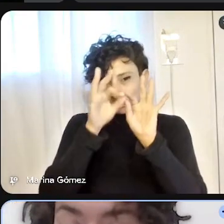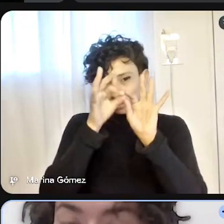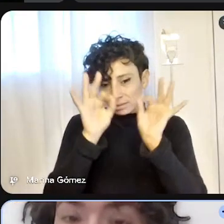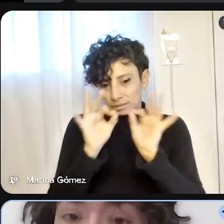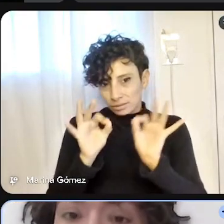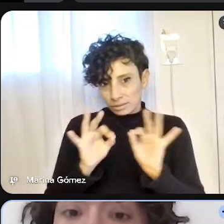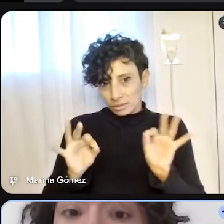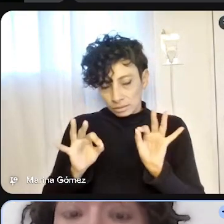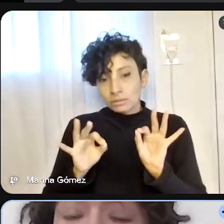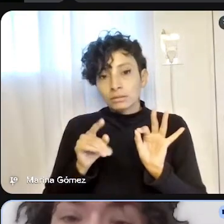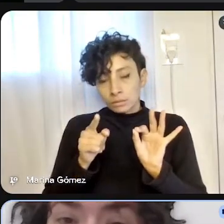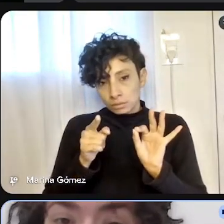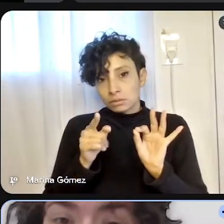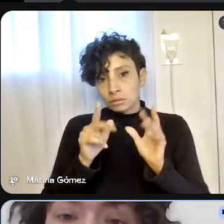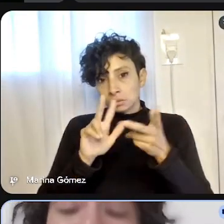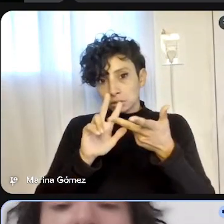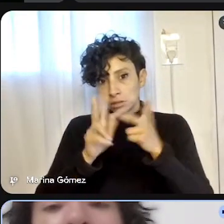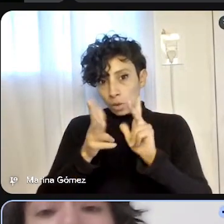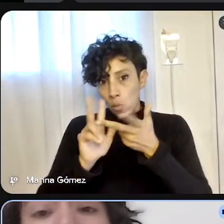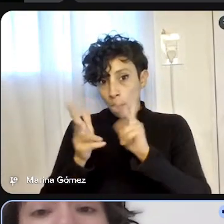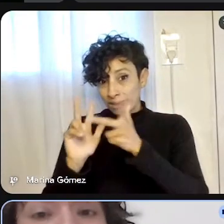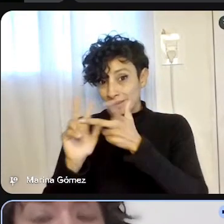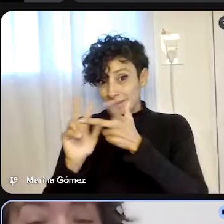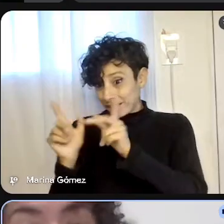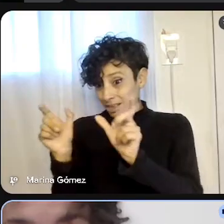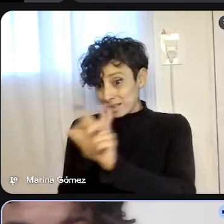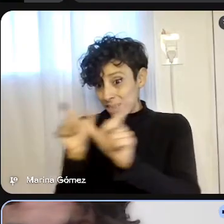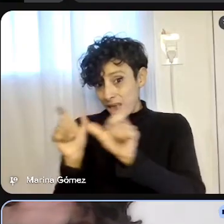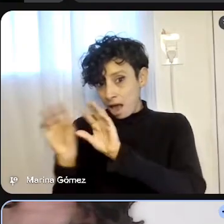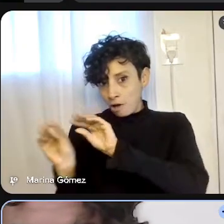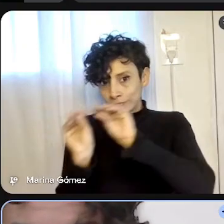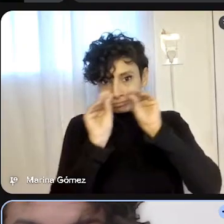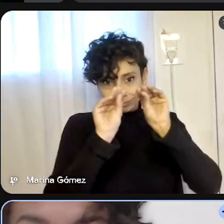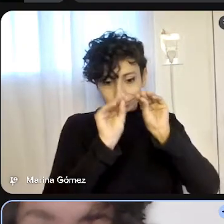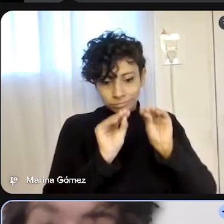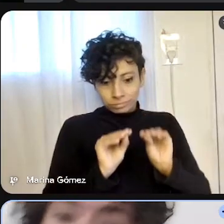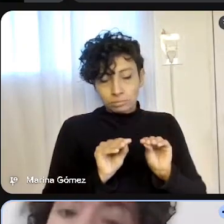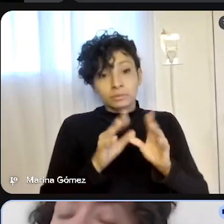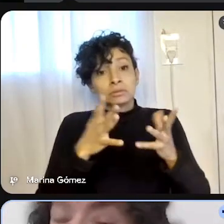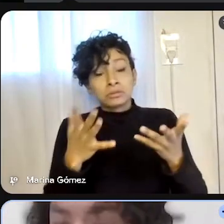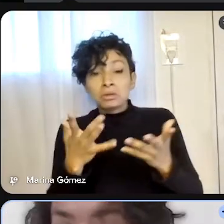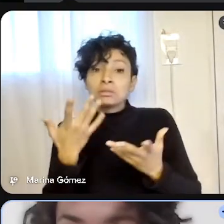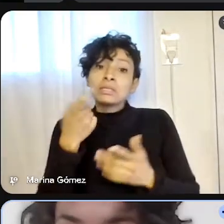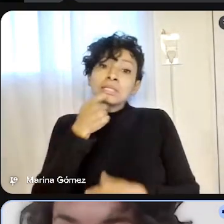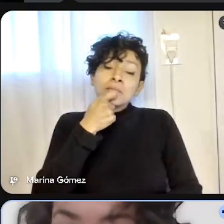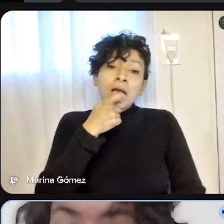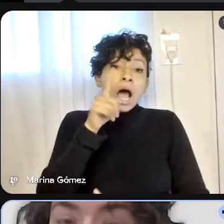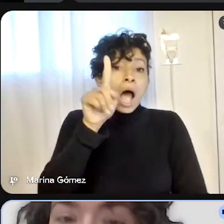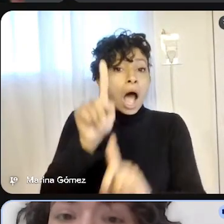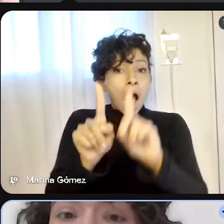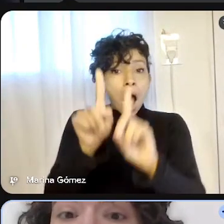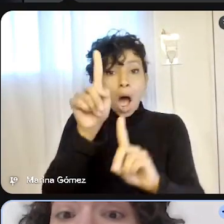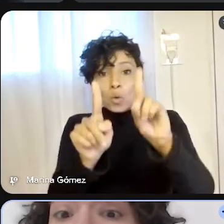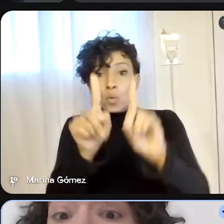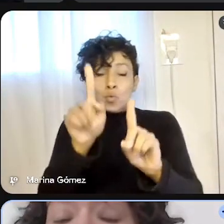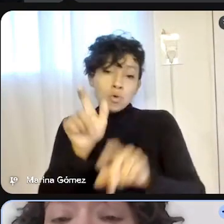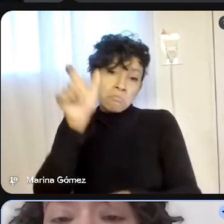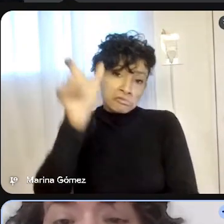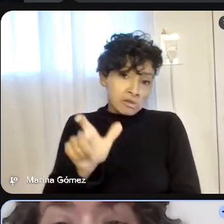escritas, para que si se anima alguna persona sorda o cualquier persona,